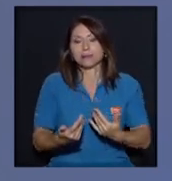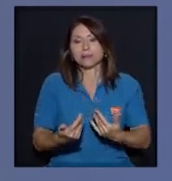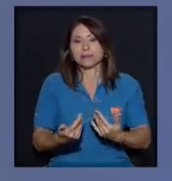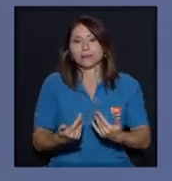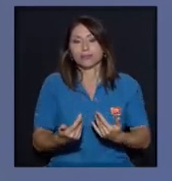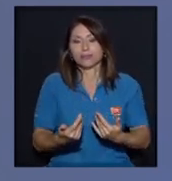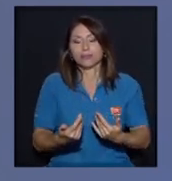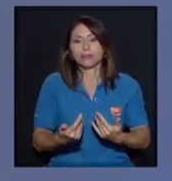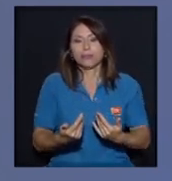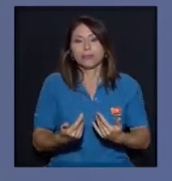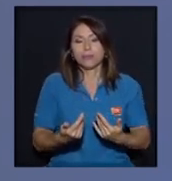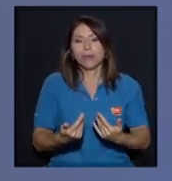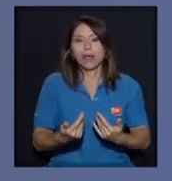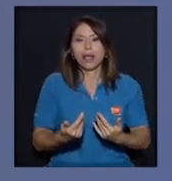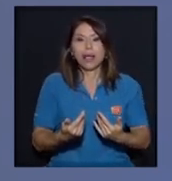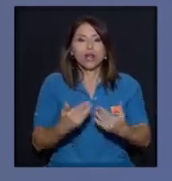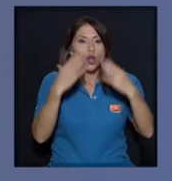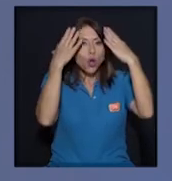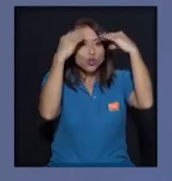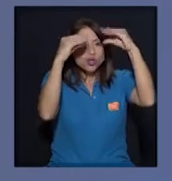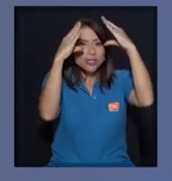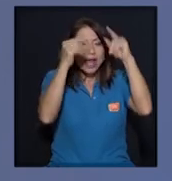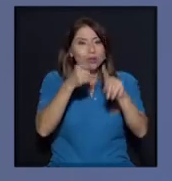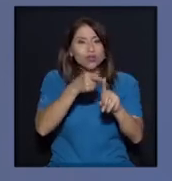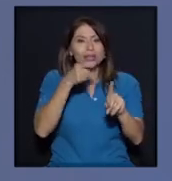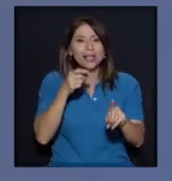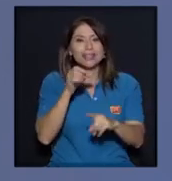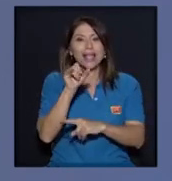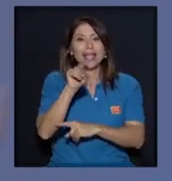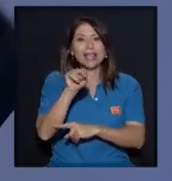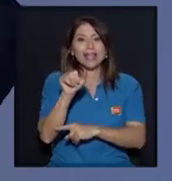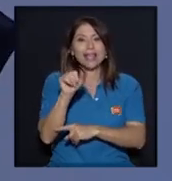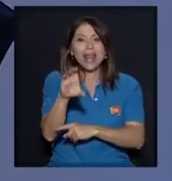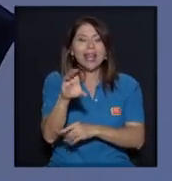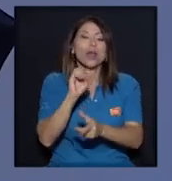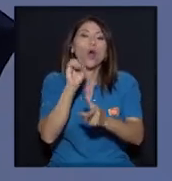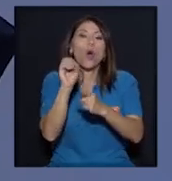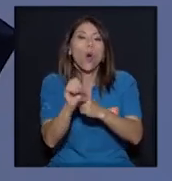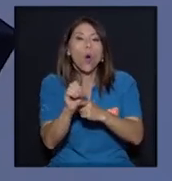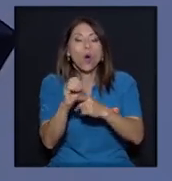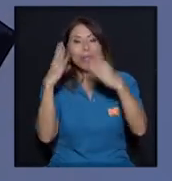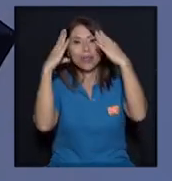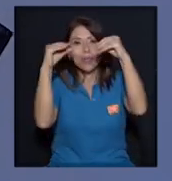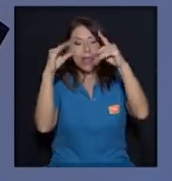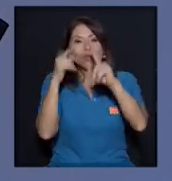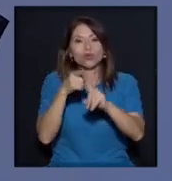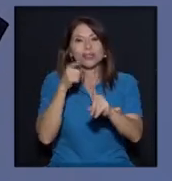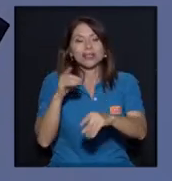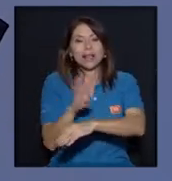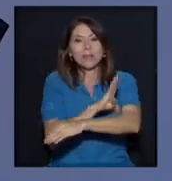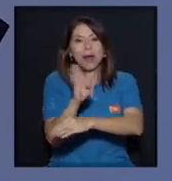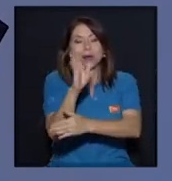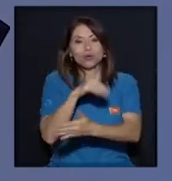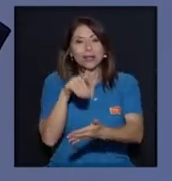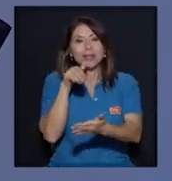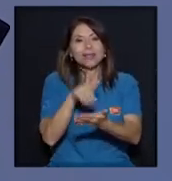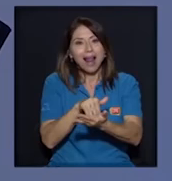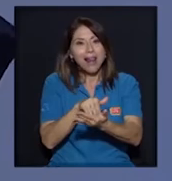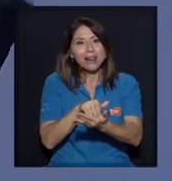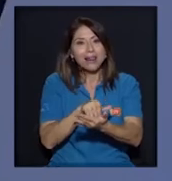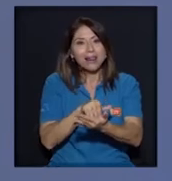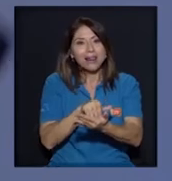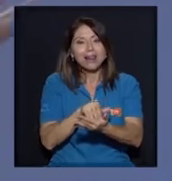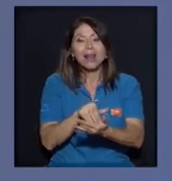el INEC o el Banco Central dan son, hasta donde los ojos humanos lo